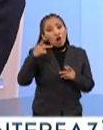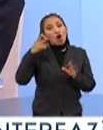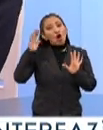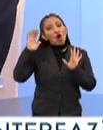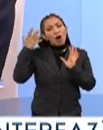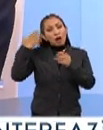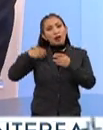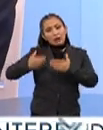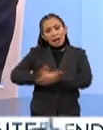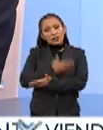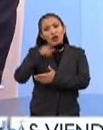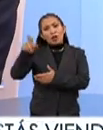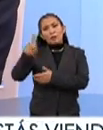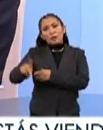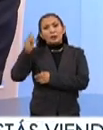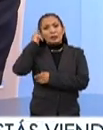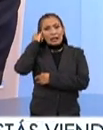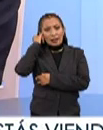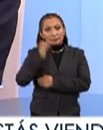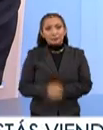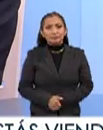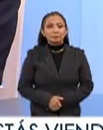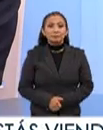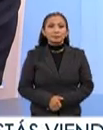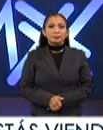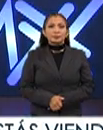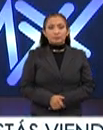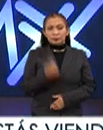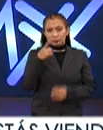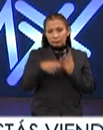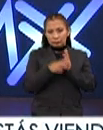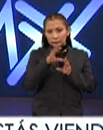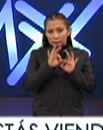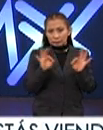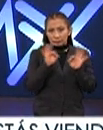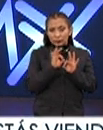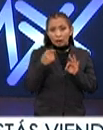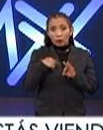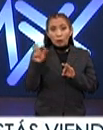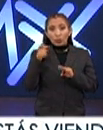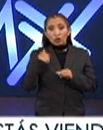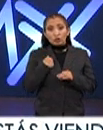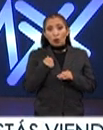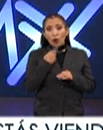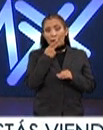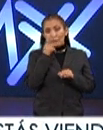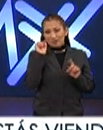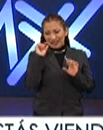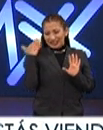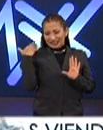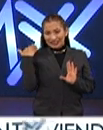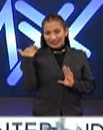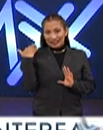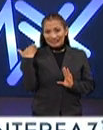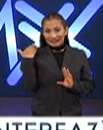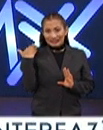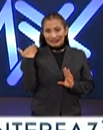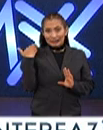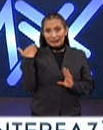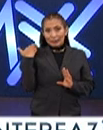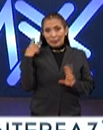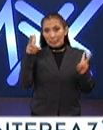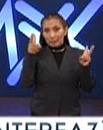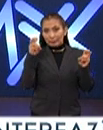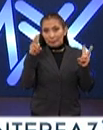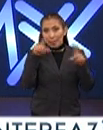de un pueblo originario. Así es. Algo que es muy importante, y cuando yo me refería hace unos minutos